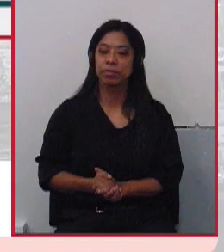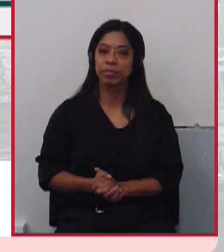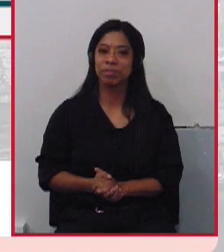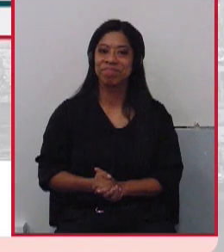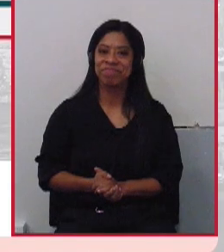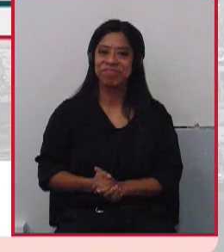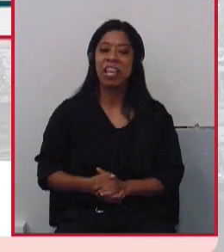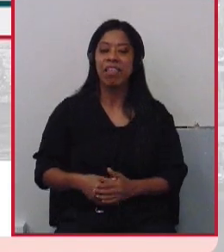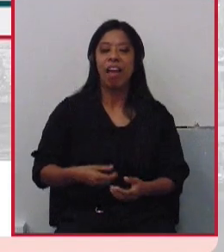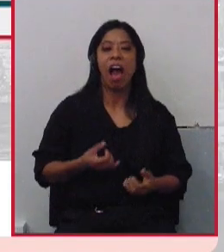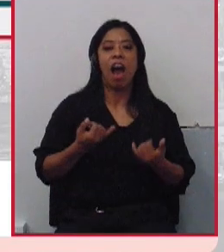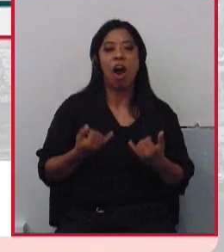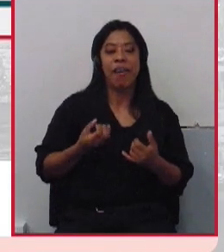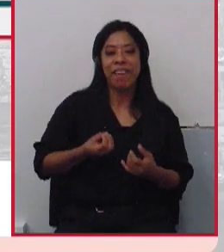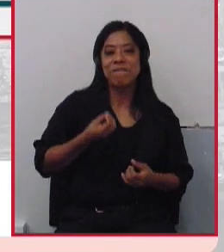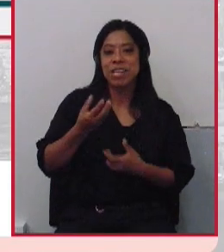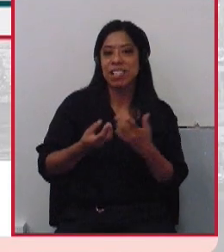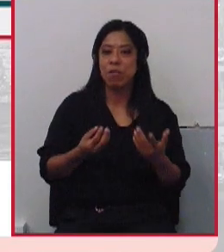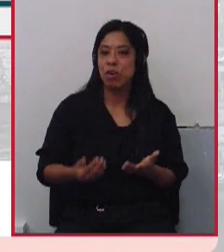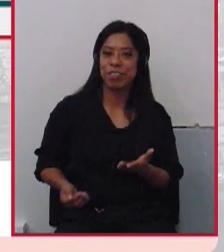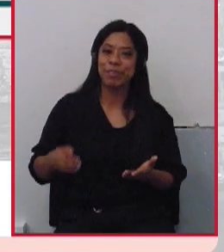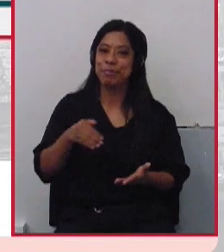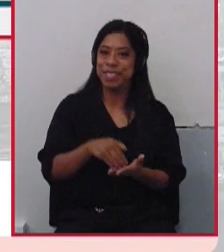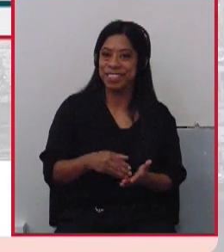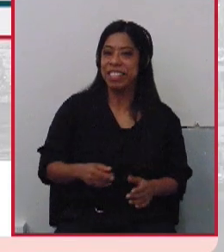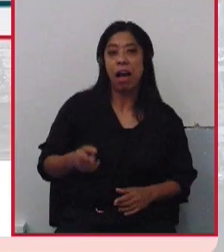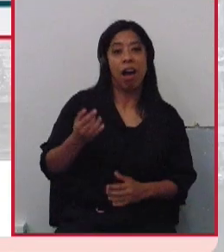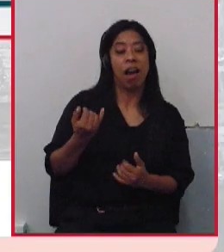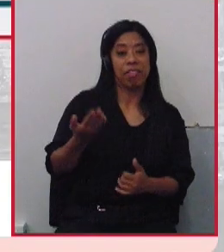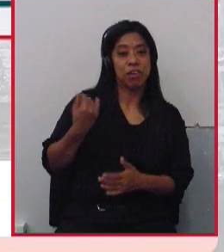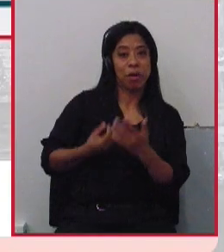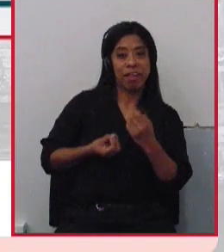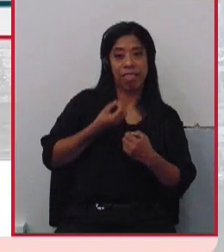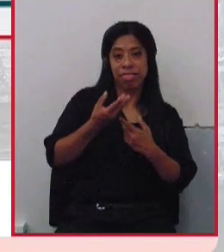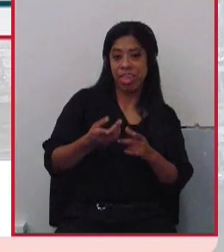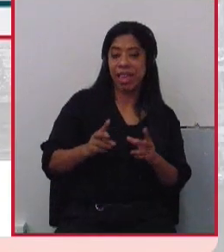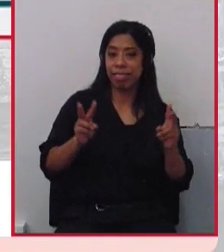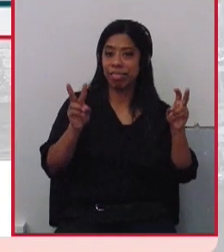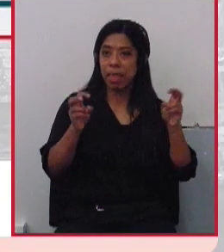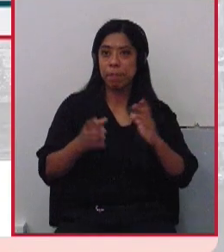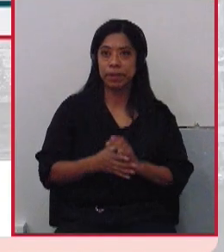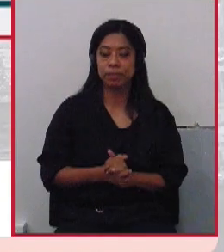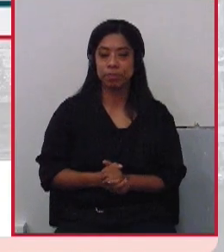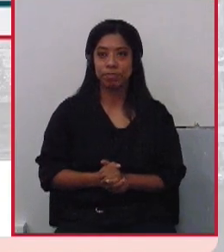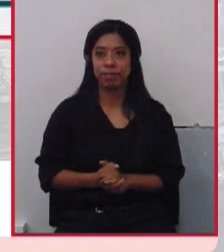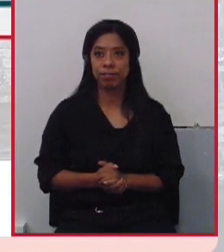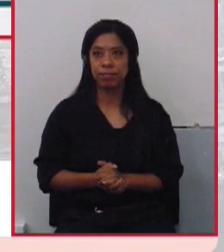y conversemos un poco de la recuperación. Hace un momento yo les había hablado del tema de